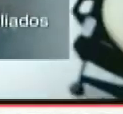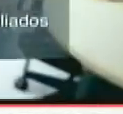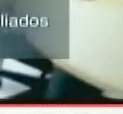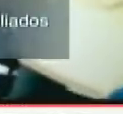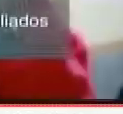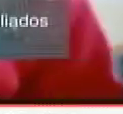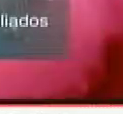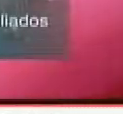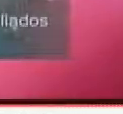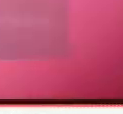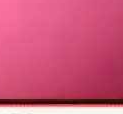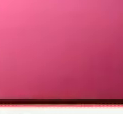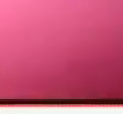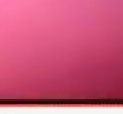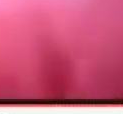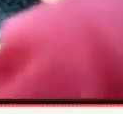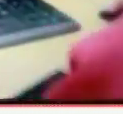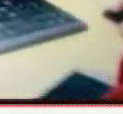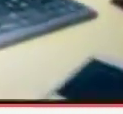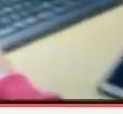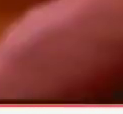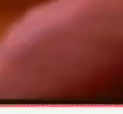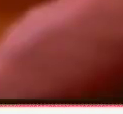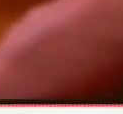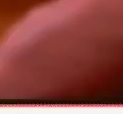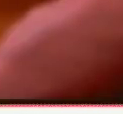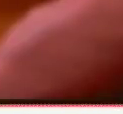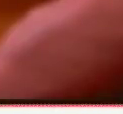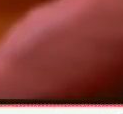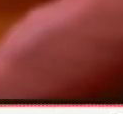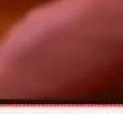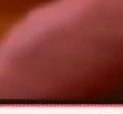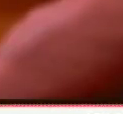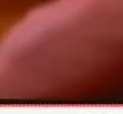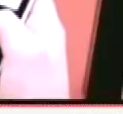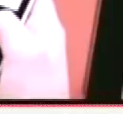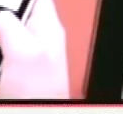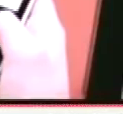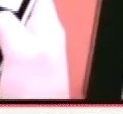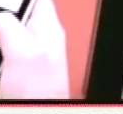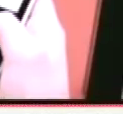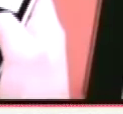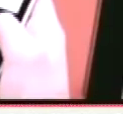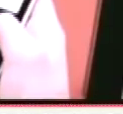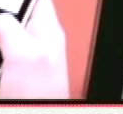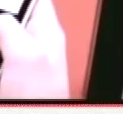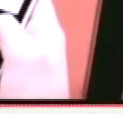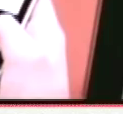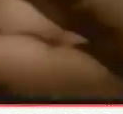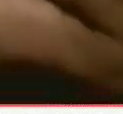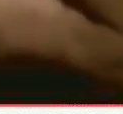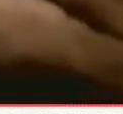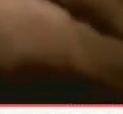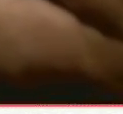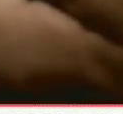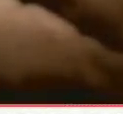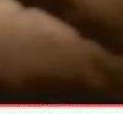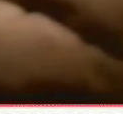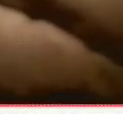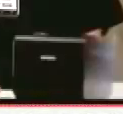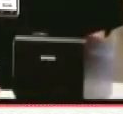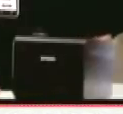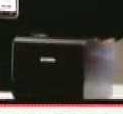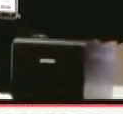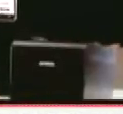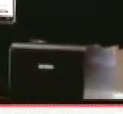nos permitió con talento del banco reinventar la plataforma transaccional que hoy es BDB en línea y mantenernos a la vanguardia